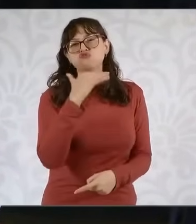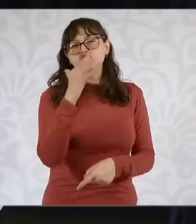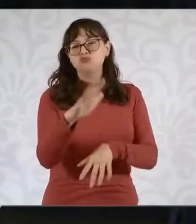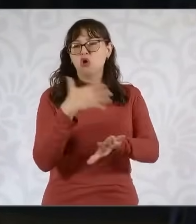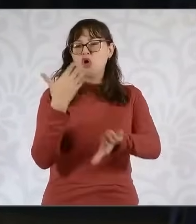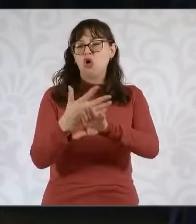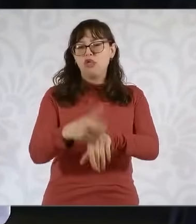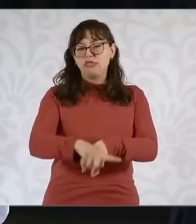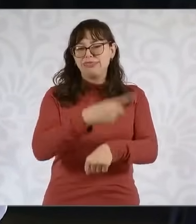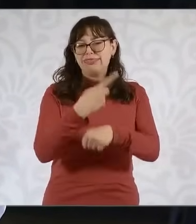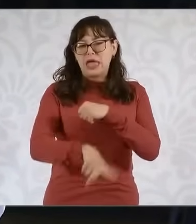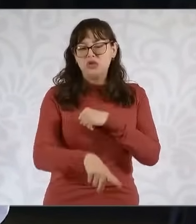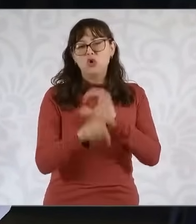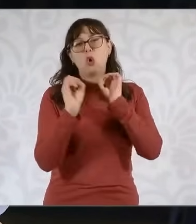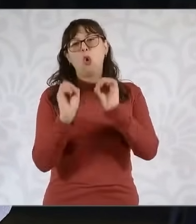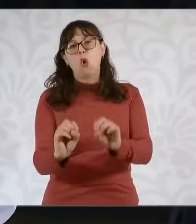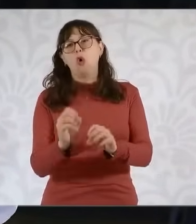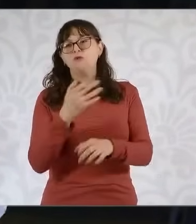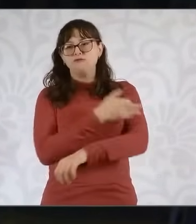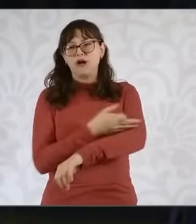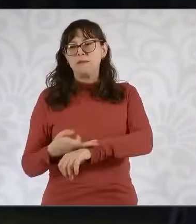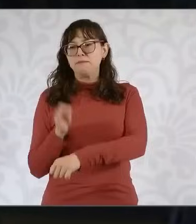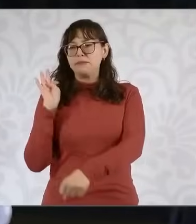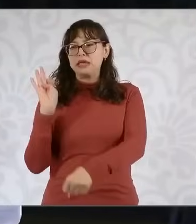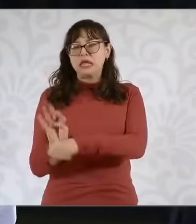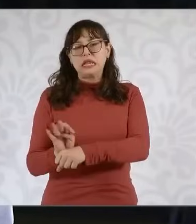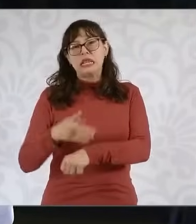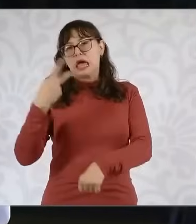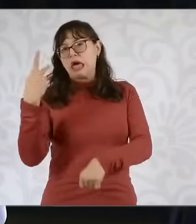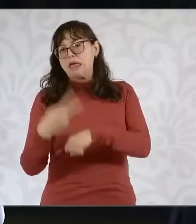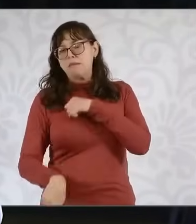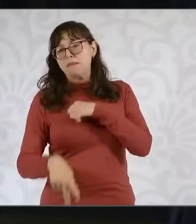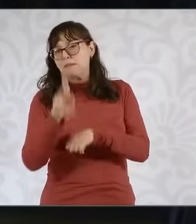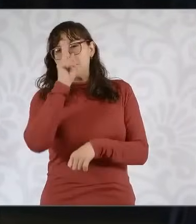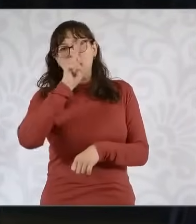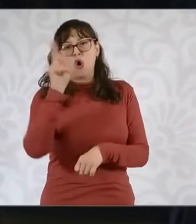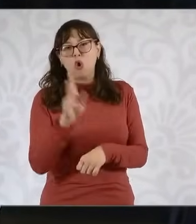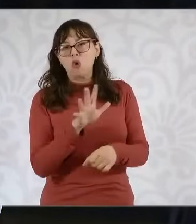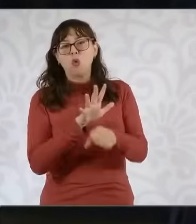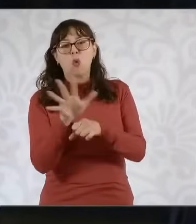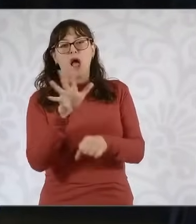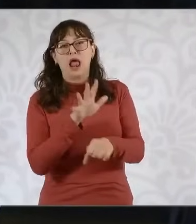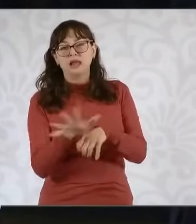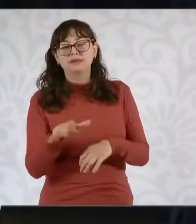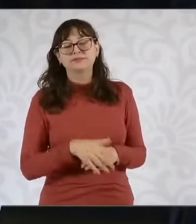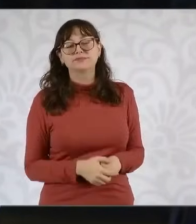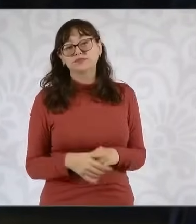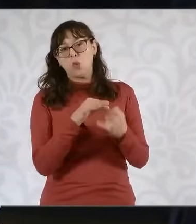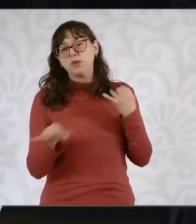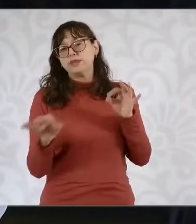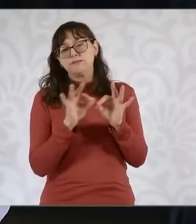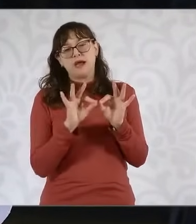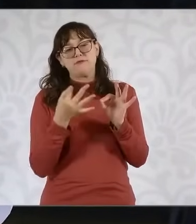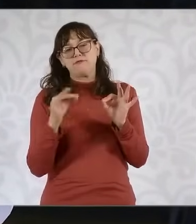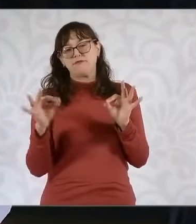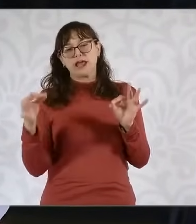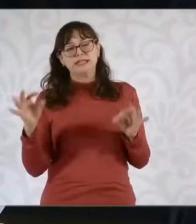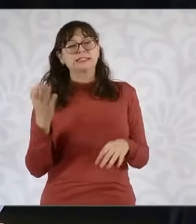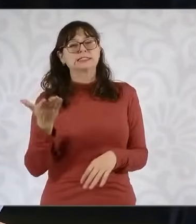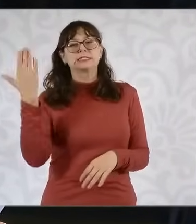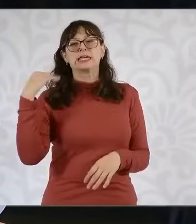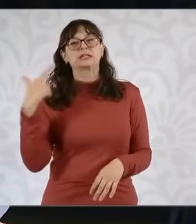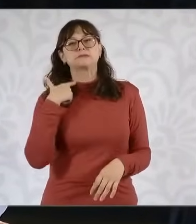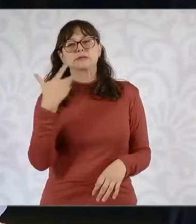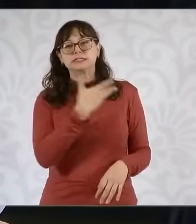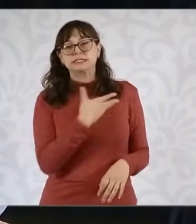en la administración pública? Y cierro con las frases que decía también el presidente, el expresidente de México: antes no había Estado